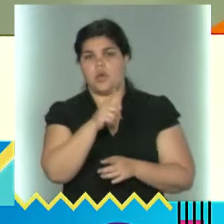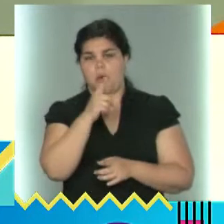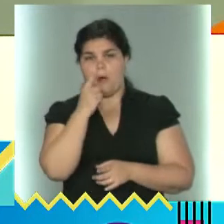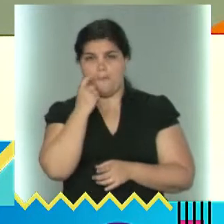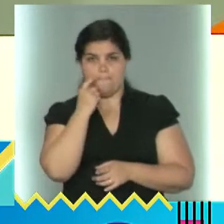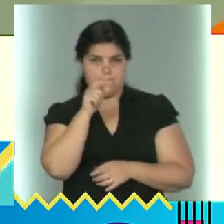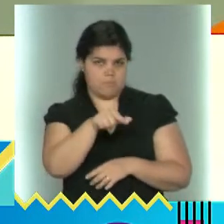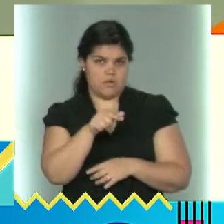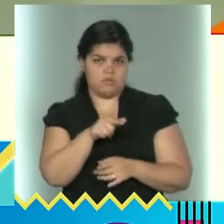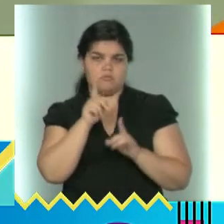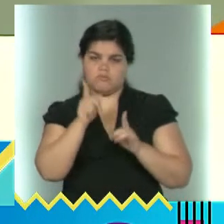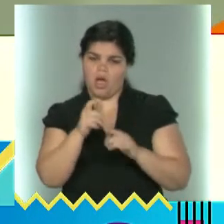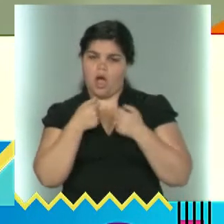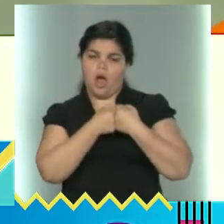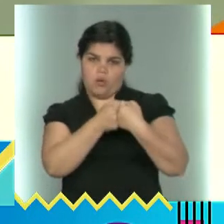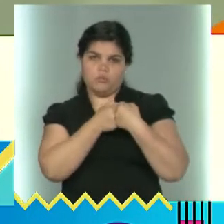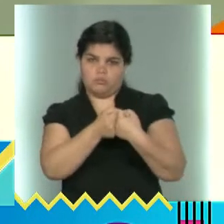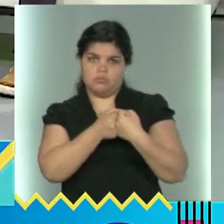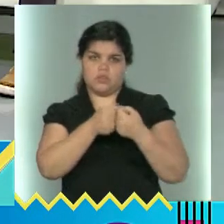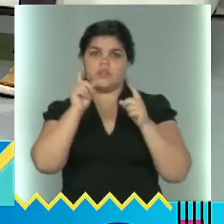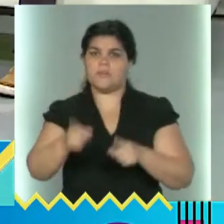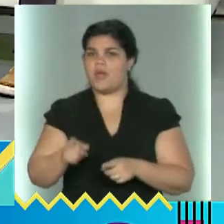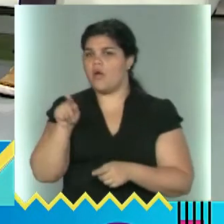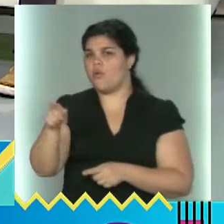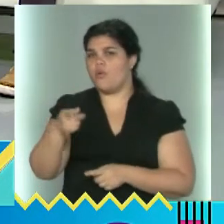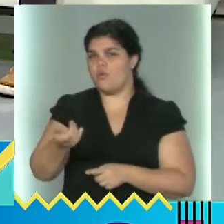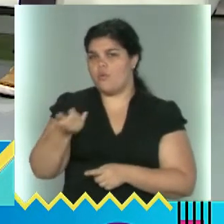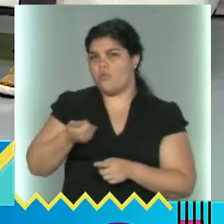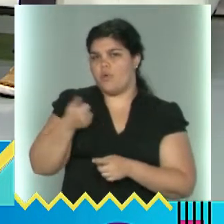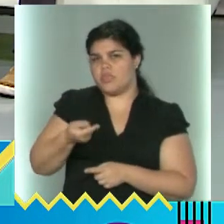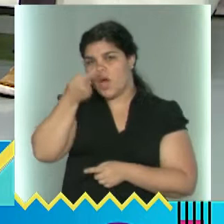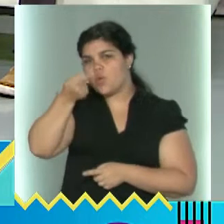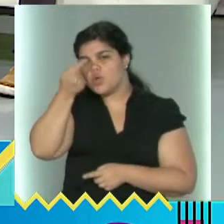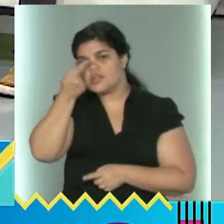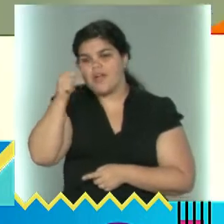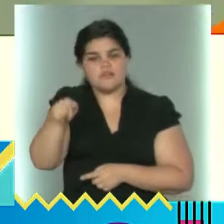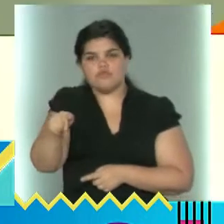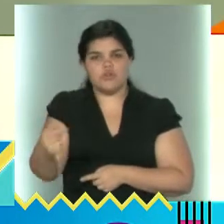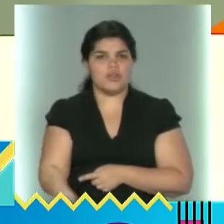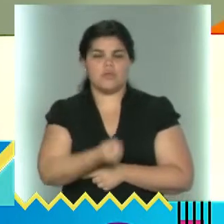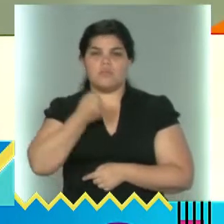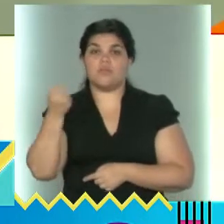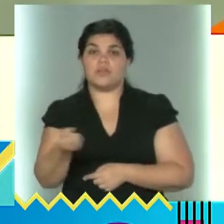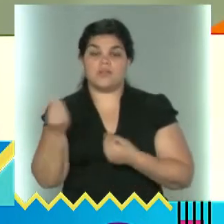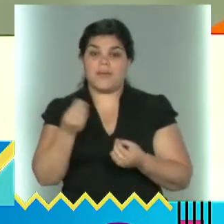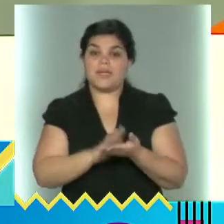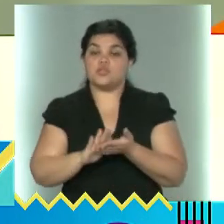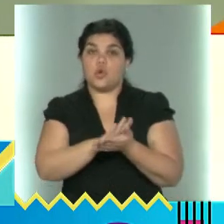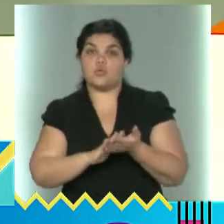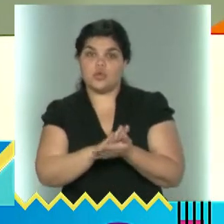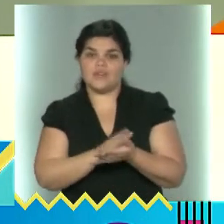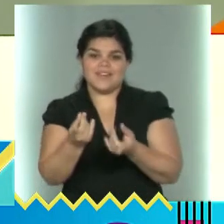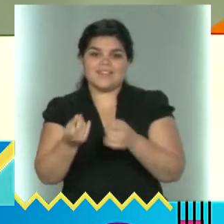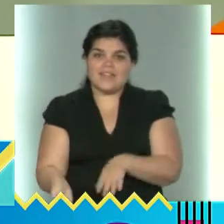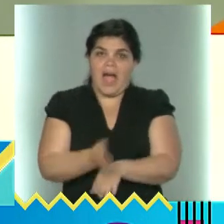también lo que comentaste recién de la curiosidad, es básico. Para solucionar algo hay que ser